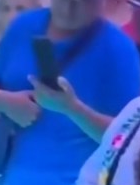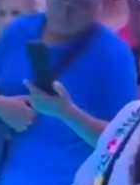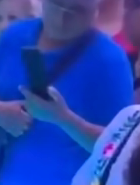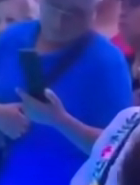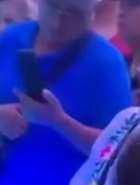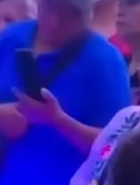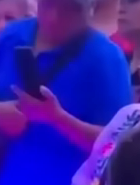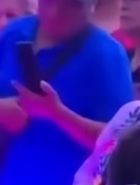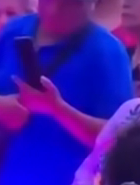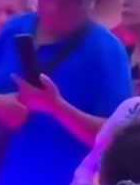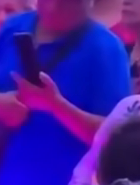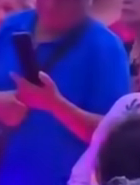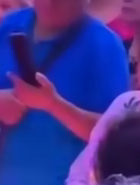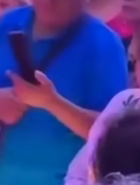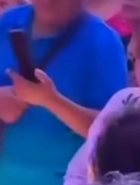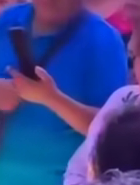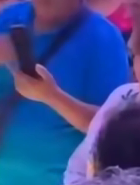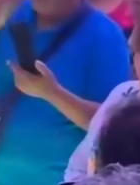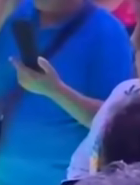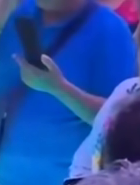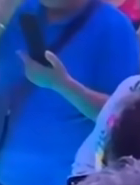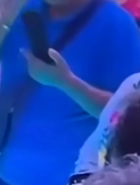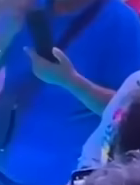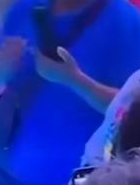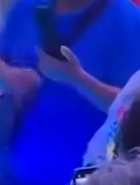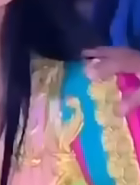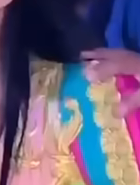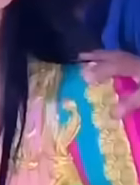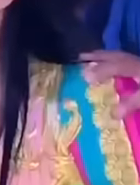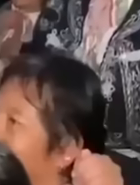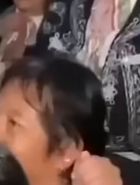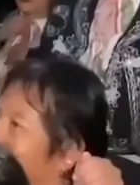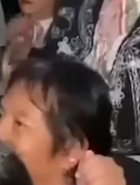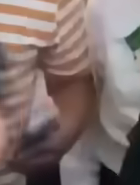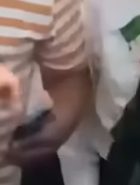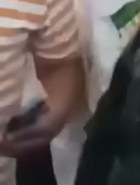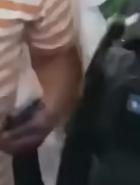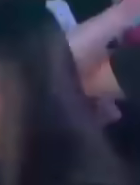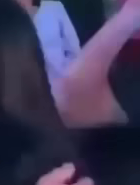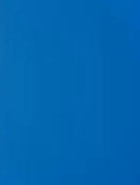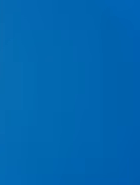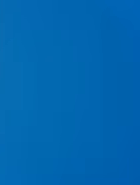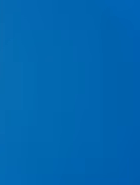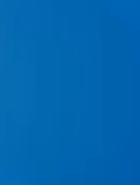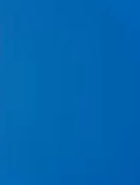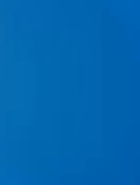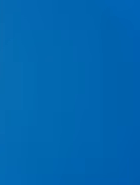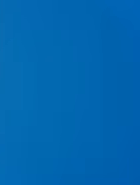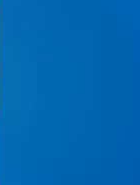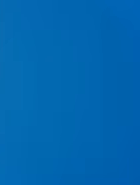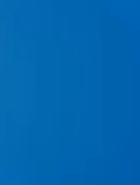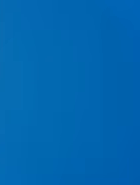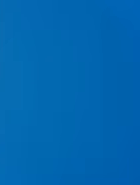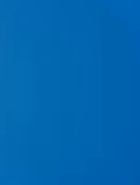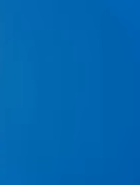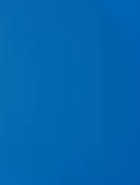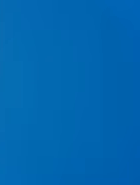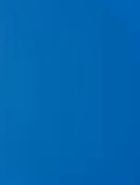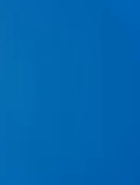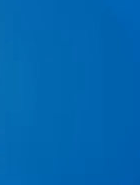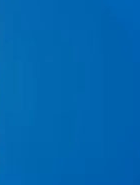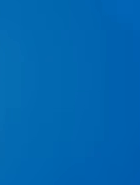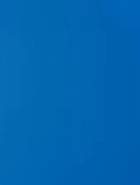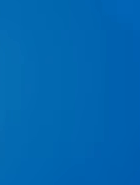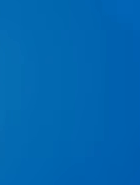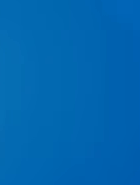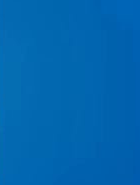ayer en contra del dirigente Nacional de su partido Alejandro Moreno Cárdenas luego de que se soltara el rumor de que el Tricolor registrará